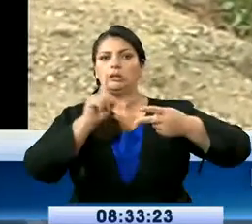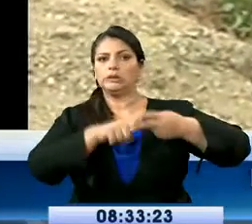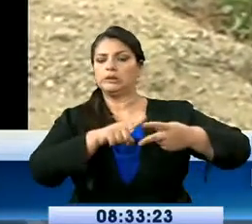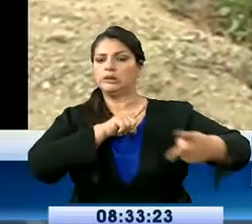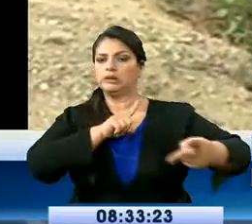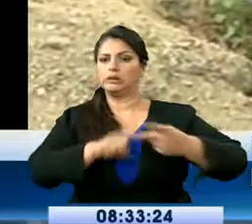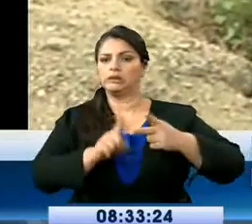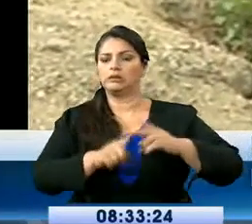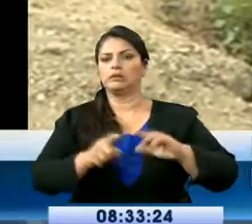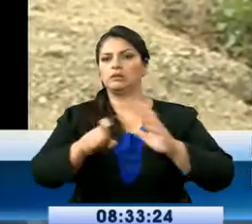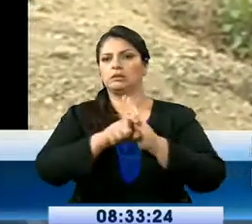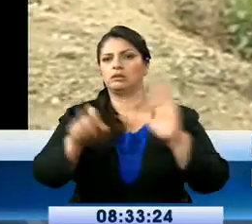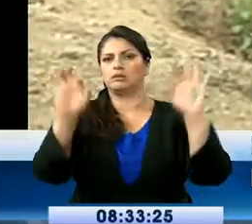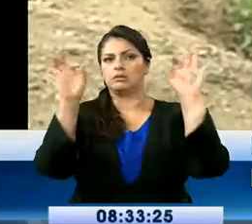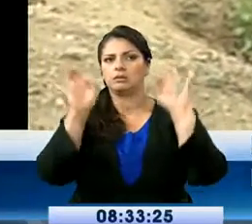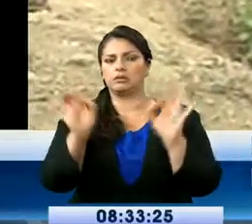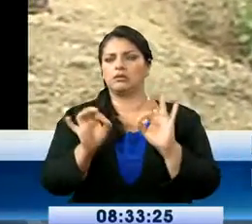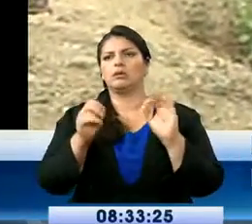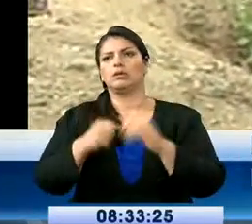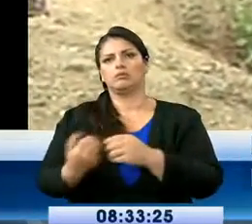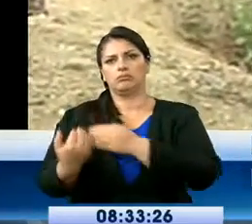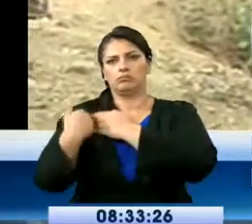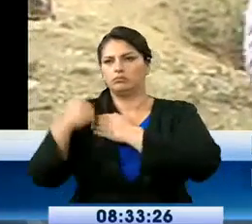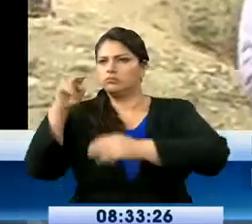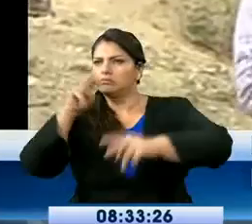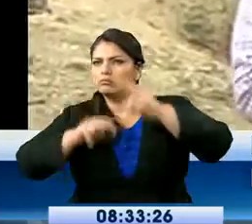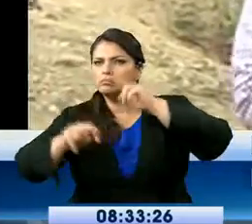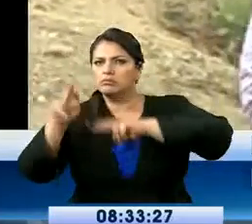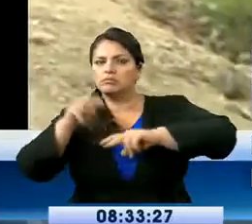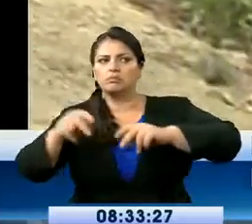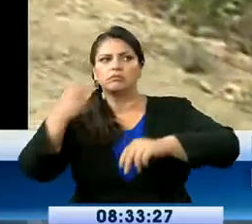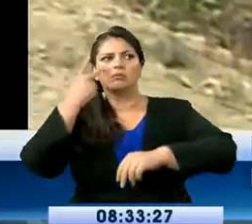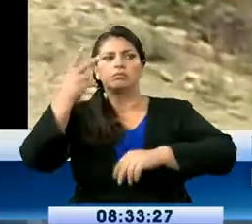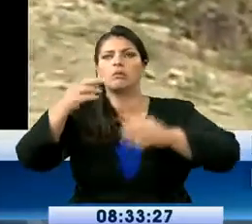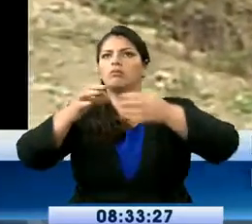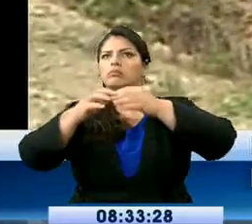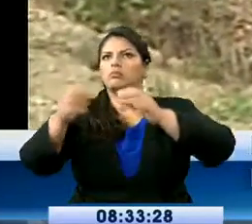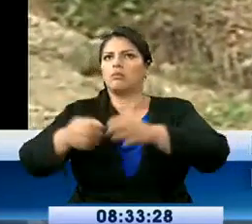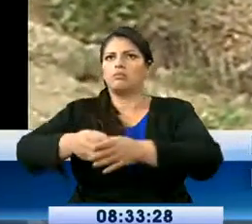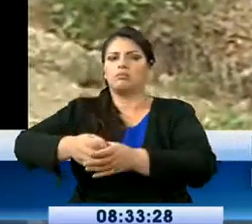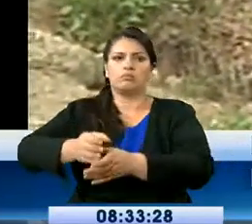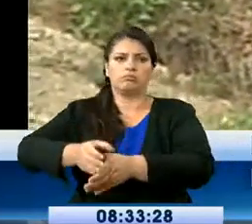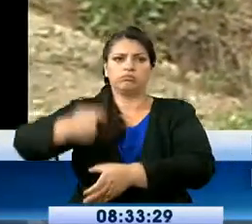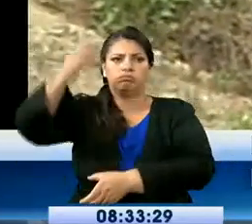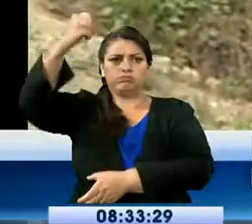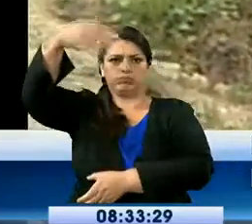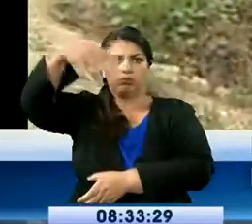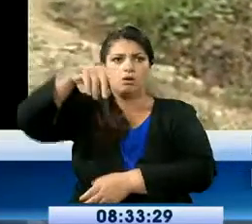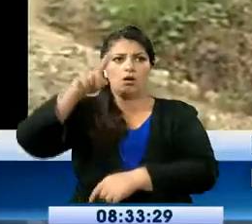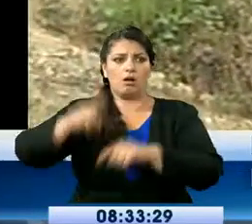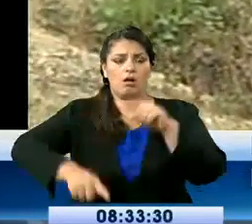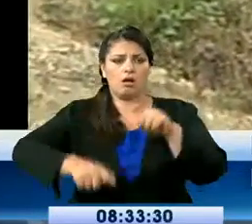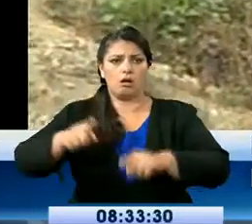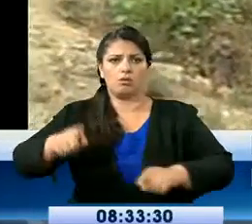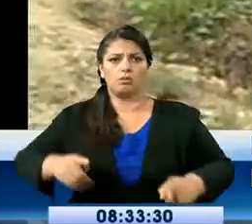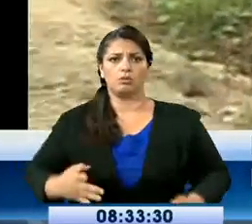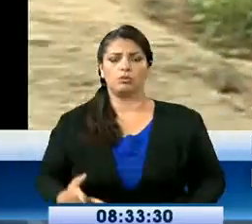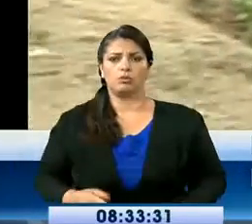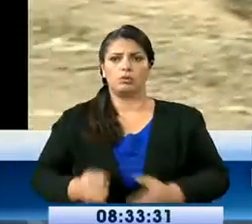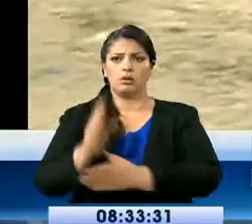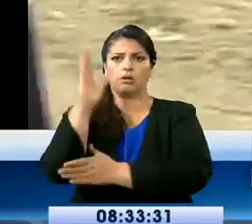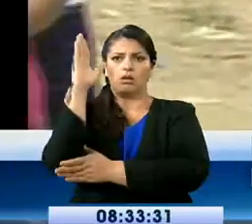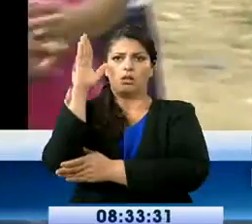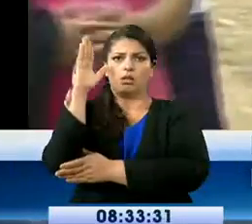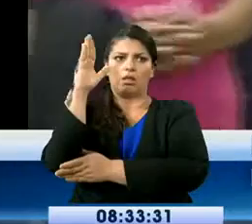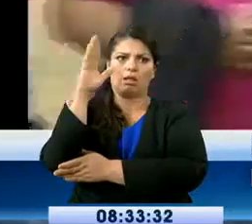falta revisar un poco los... Bueno, no un poco, bastante. Los postes de alumbrado, algunos, por ejemplo, ese de allá, ya se